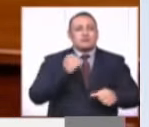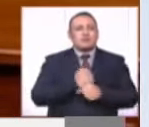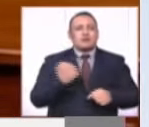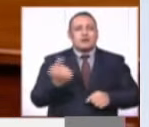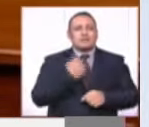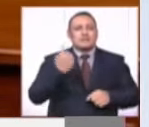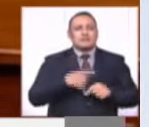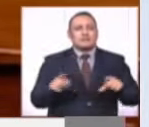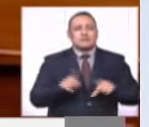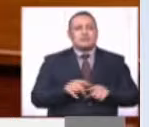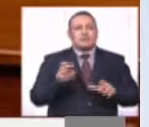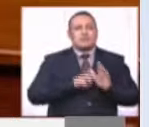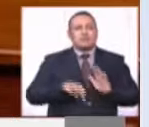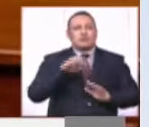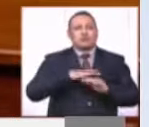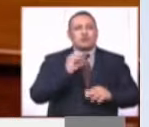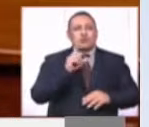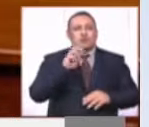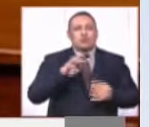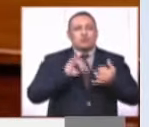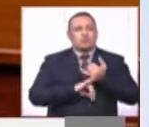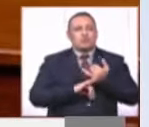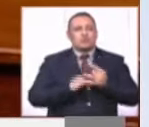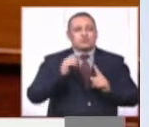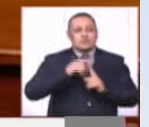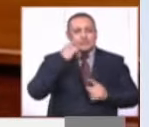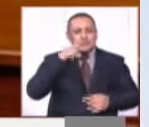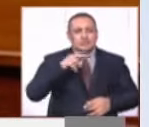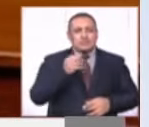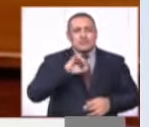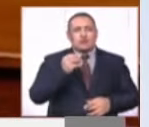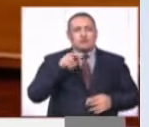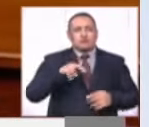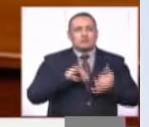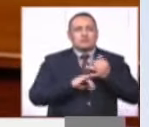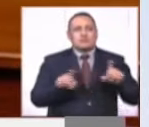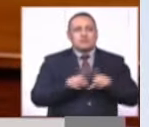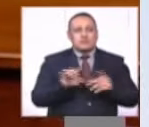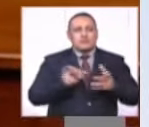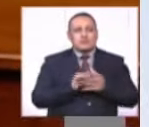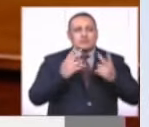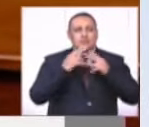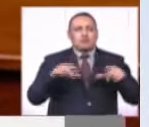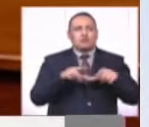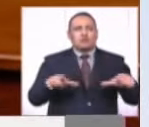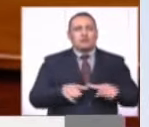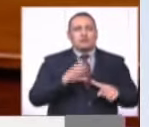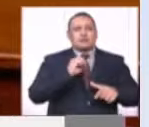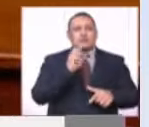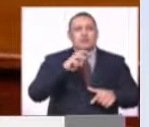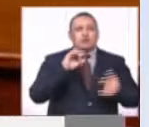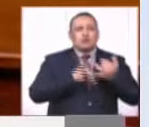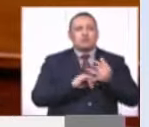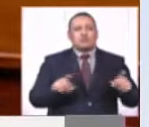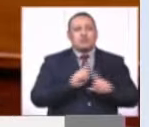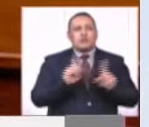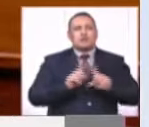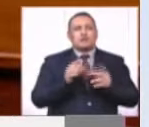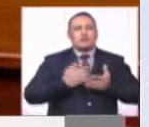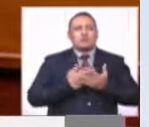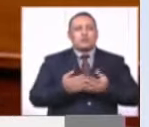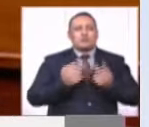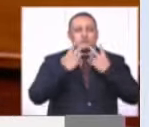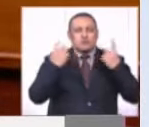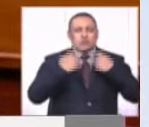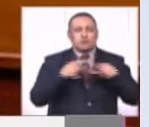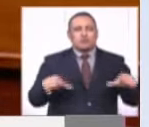hidráulicas en el proyecto Olmos-Tinajones. Solicita también que se incluyan a los distritos de Olmos y Salas que no han sido considerados